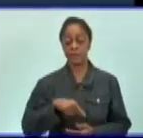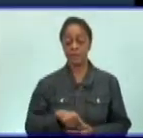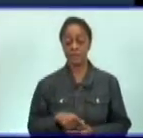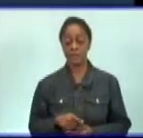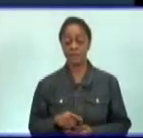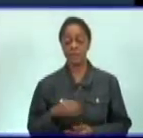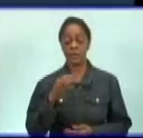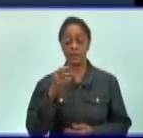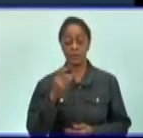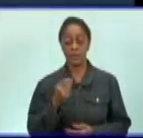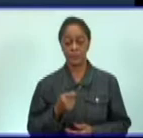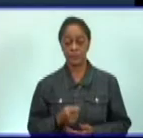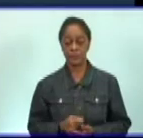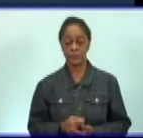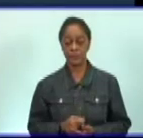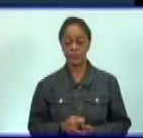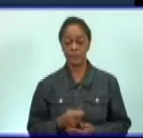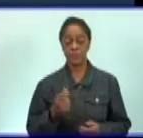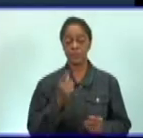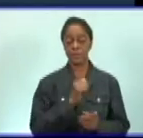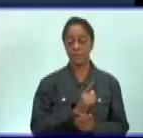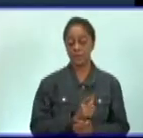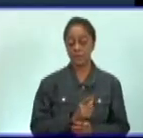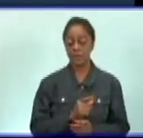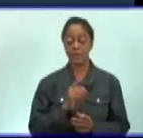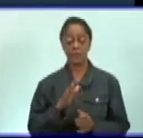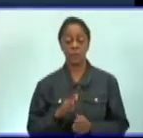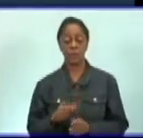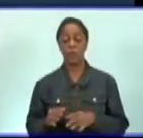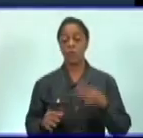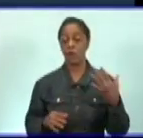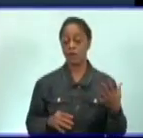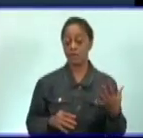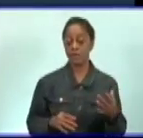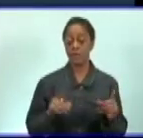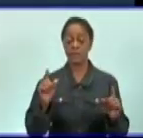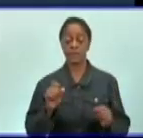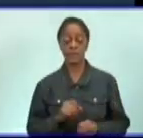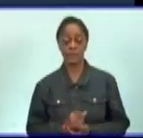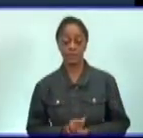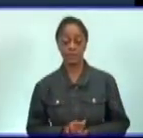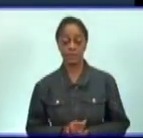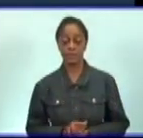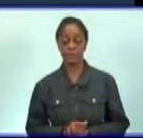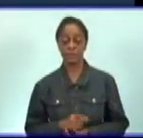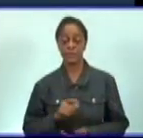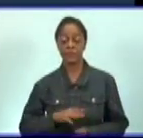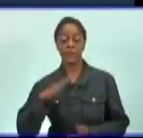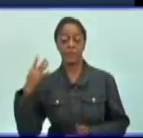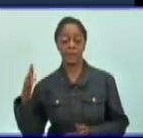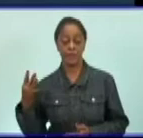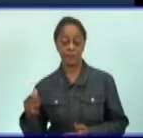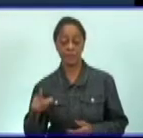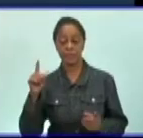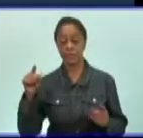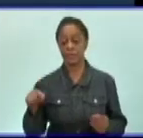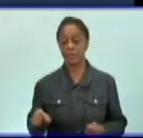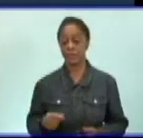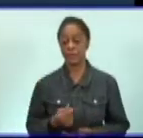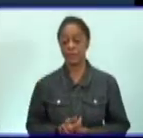el número que está delante o a la izquierda de la diagonal, y a la derecha de la